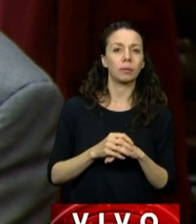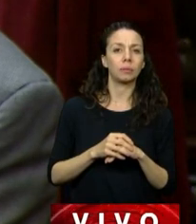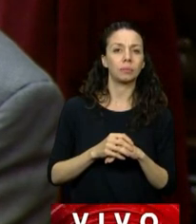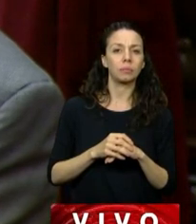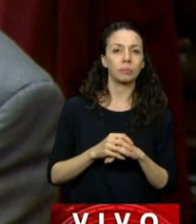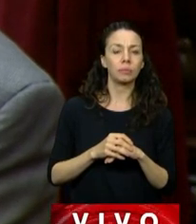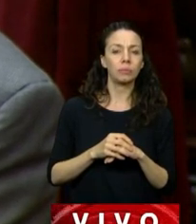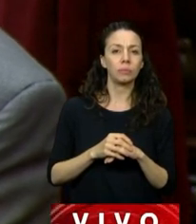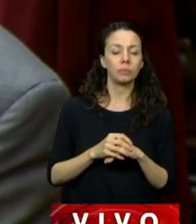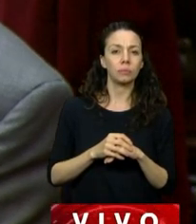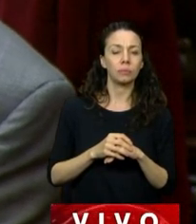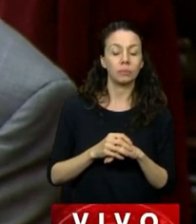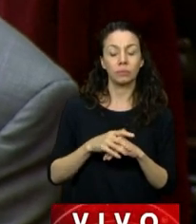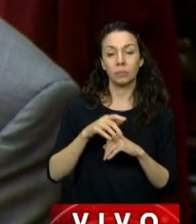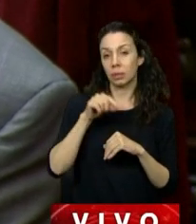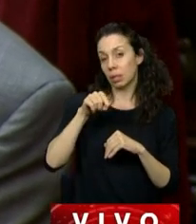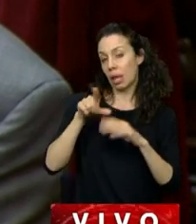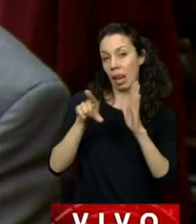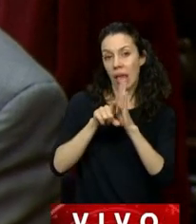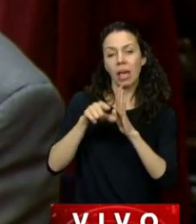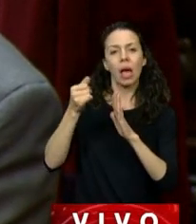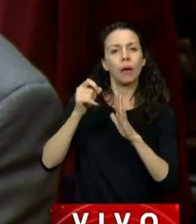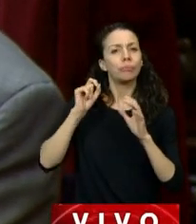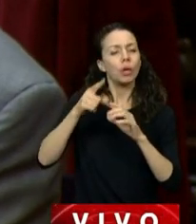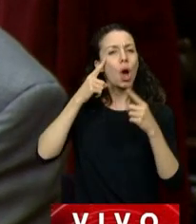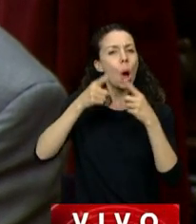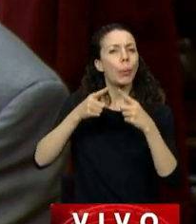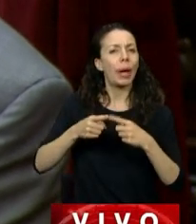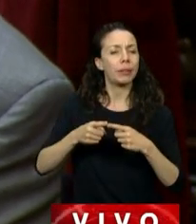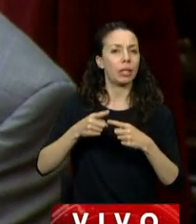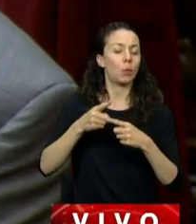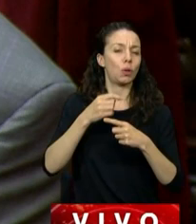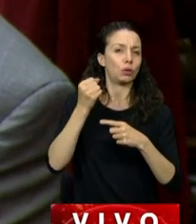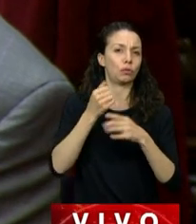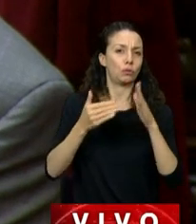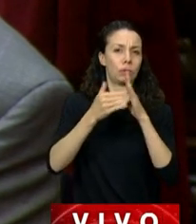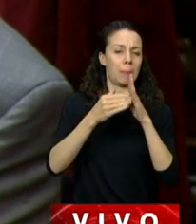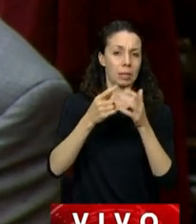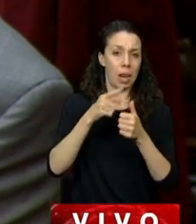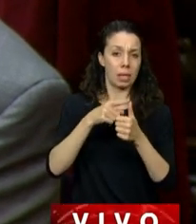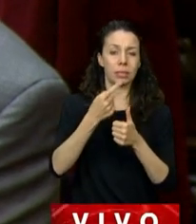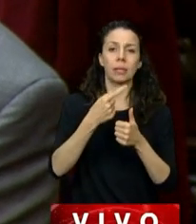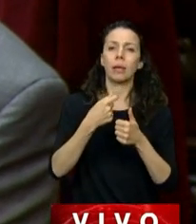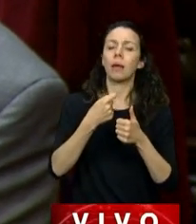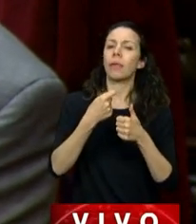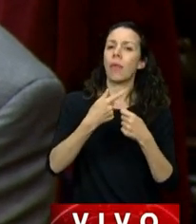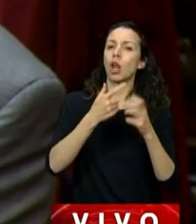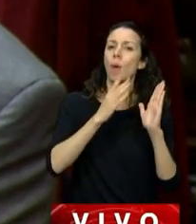que tenía y que tiene objetivos principales. Y uno era fomentar el orden